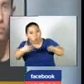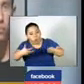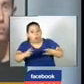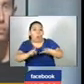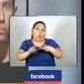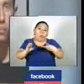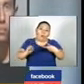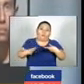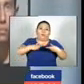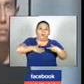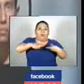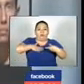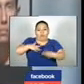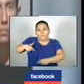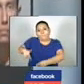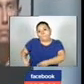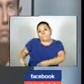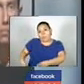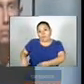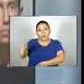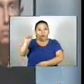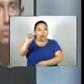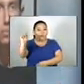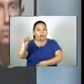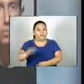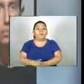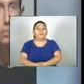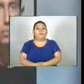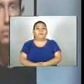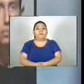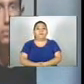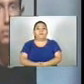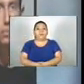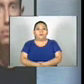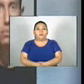automotor y tenencia ilegal de arma de fuego.